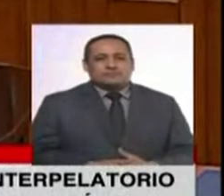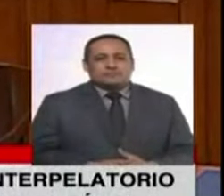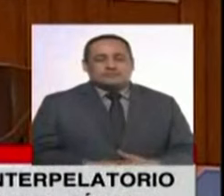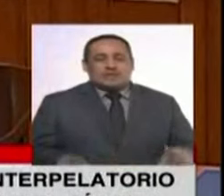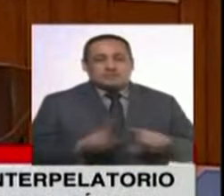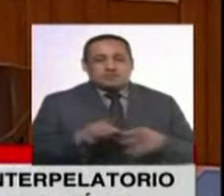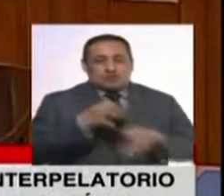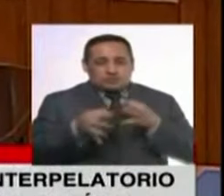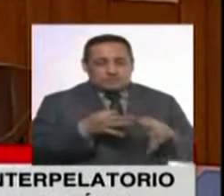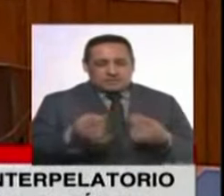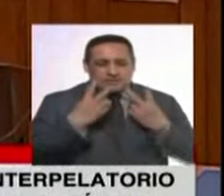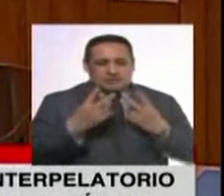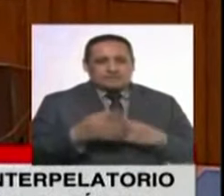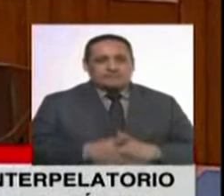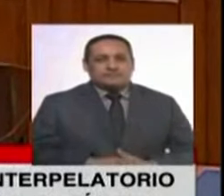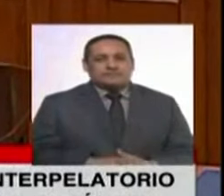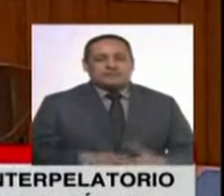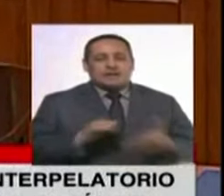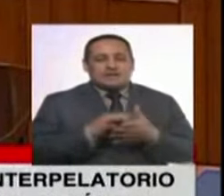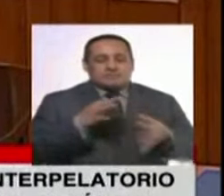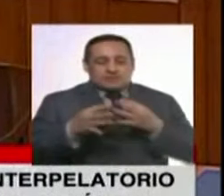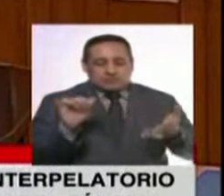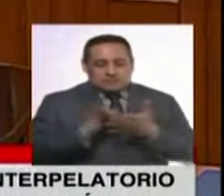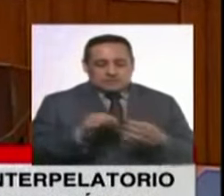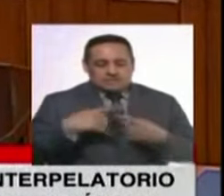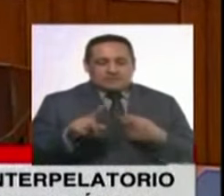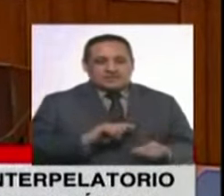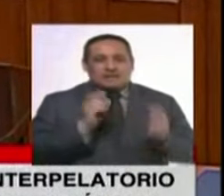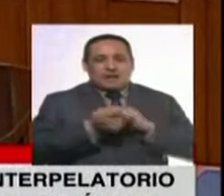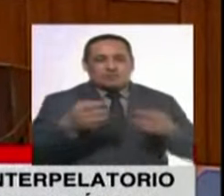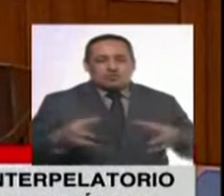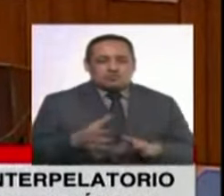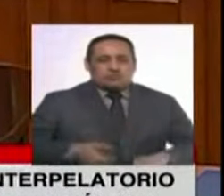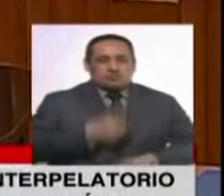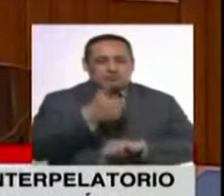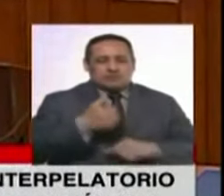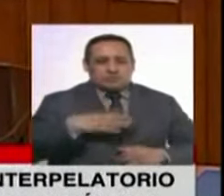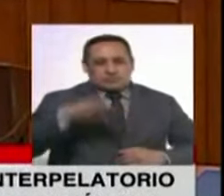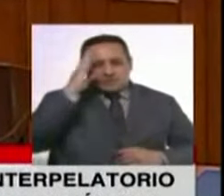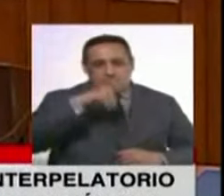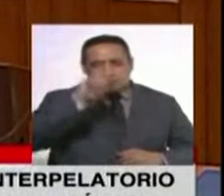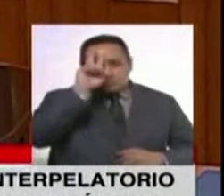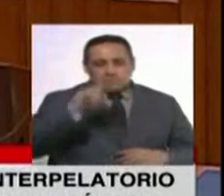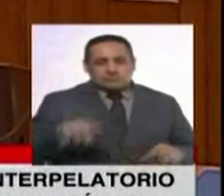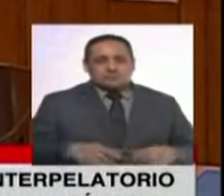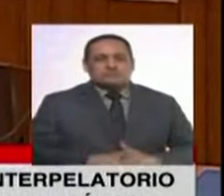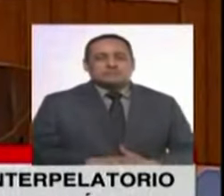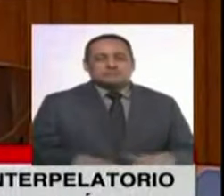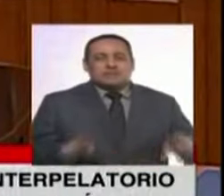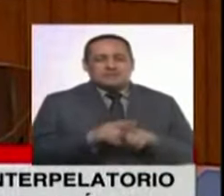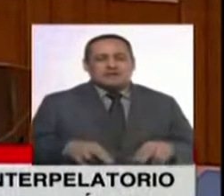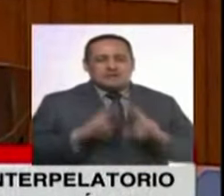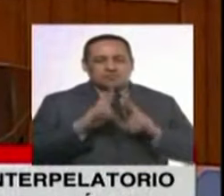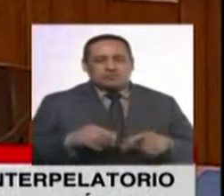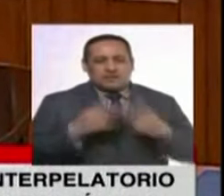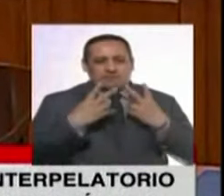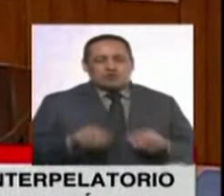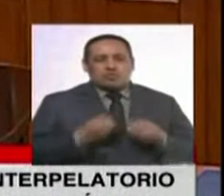quiero ser enfático precisando que los cambios en el alto mando de nuestra Policía Nacional de Perú responden